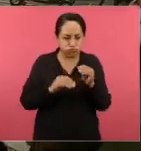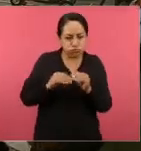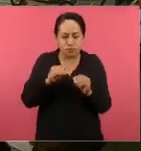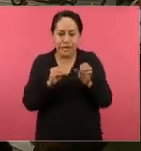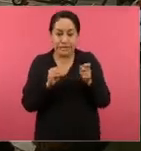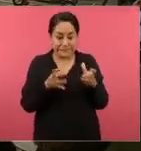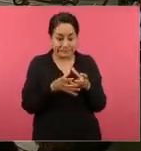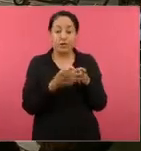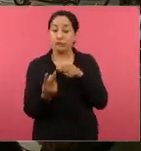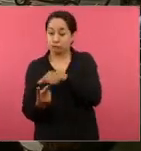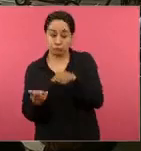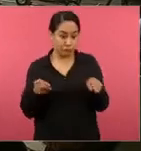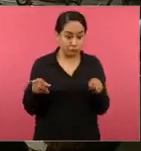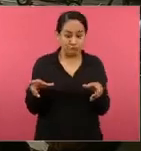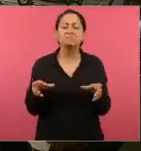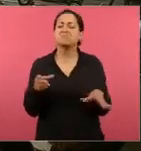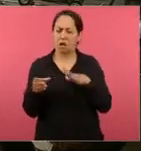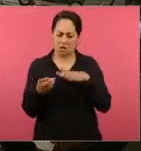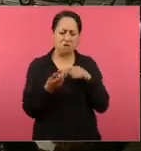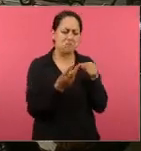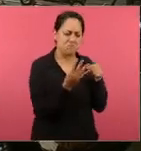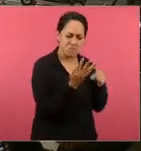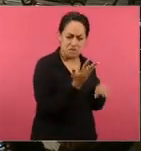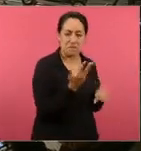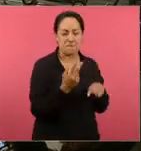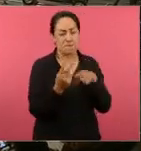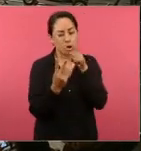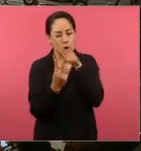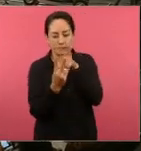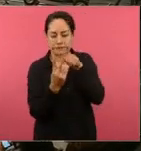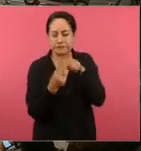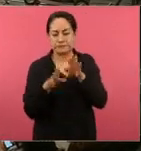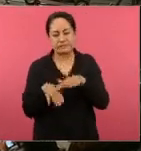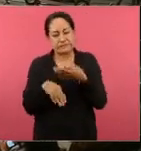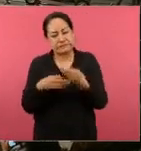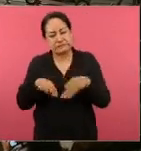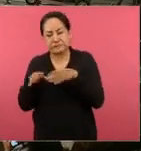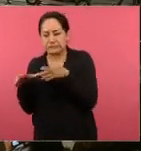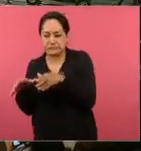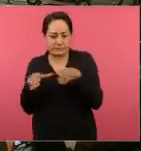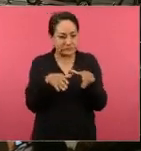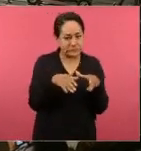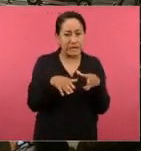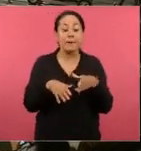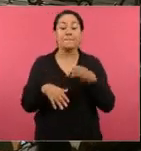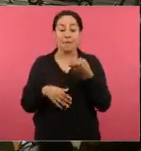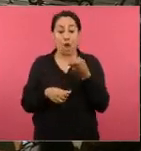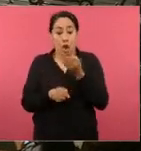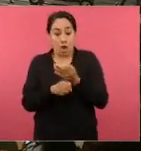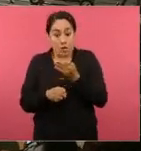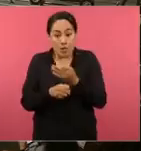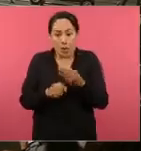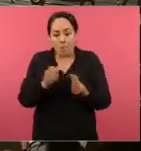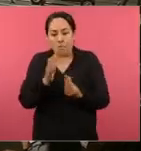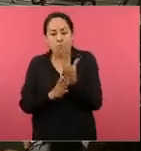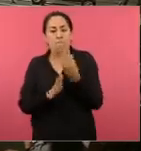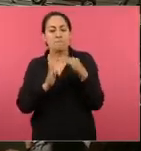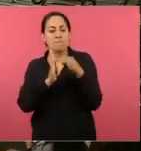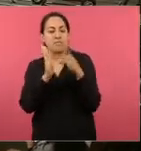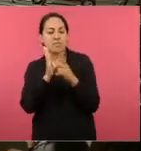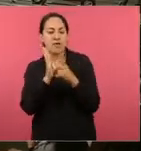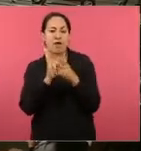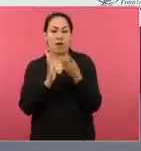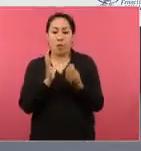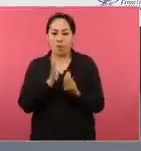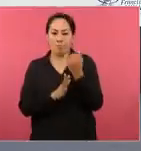hay otros, pero esencialmente lo que está planteando este modelo, este nuevo paradigma es